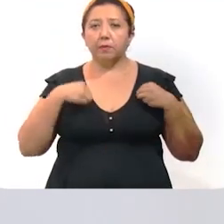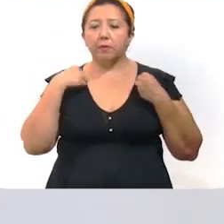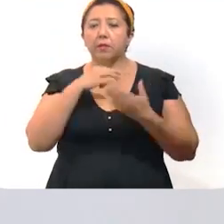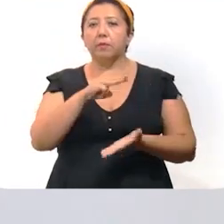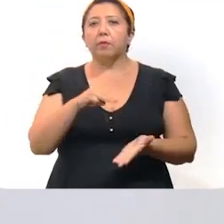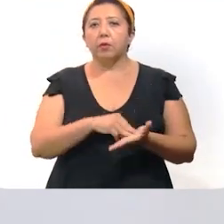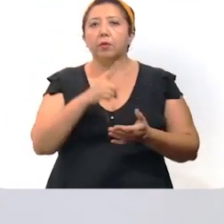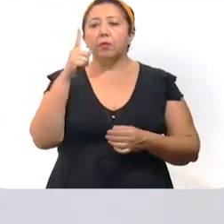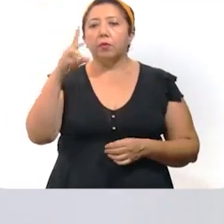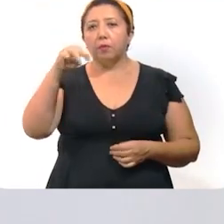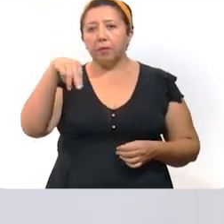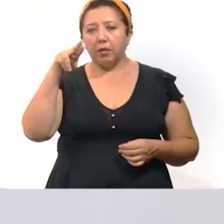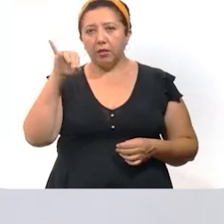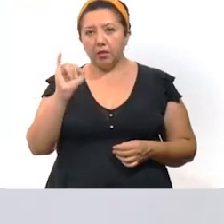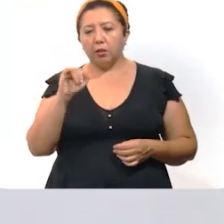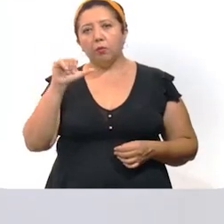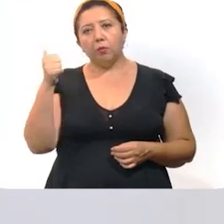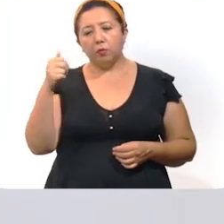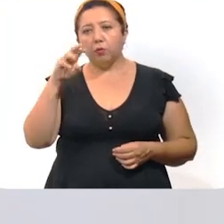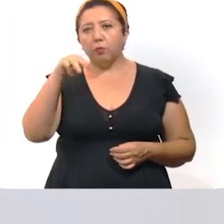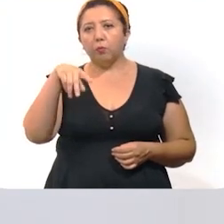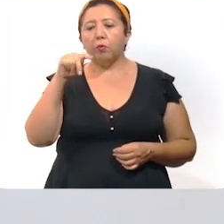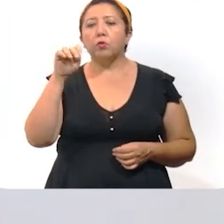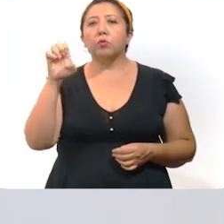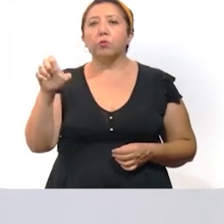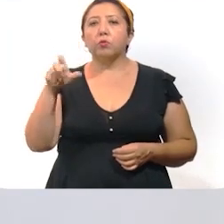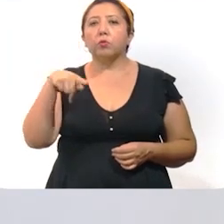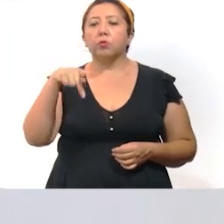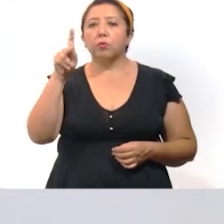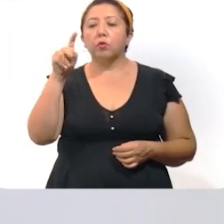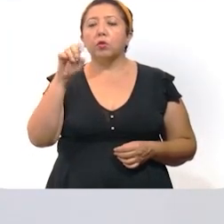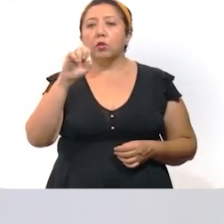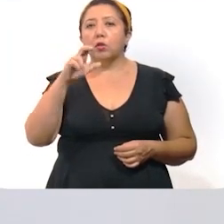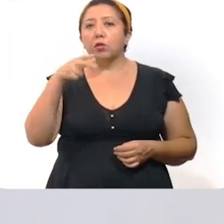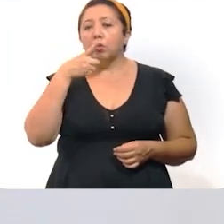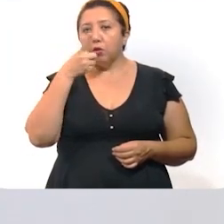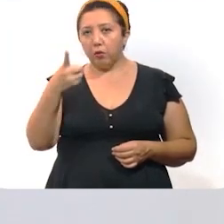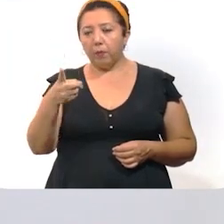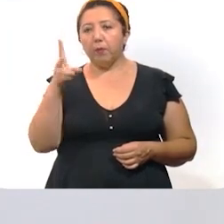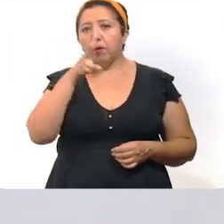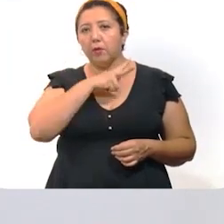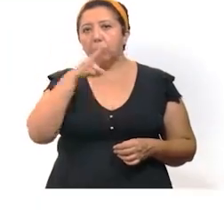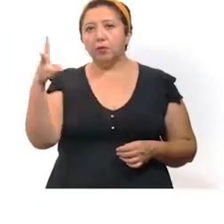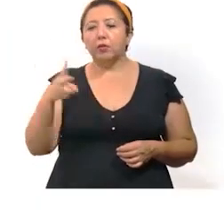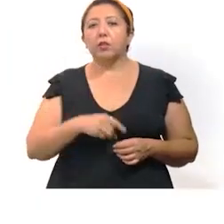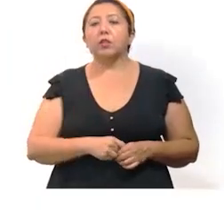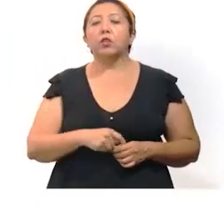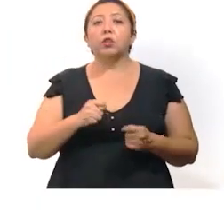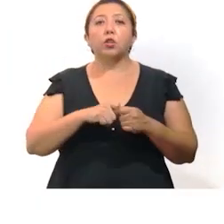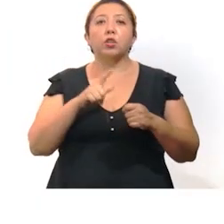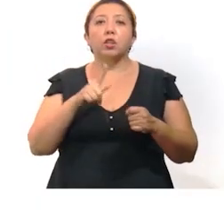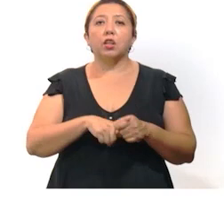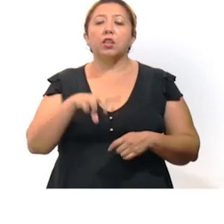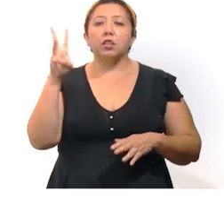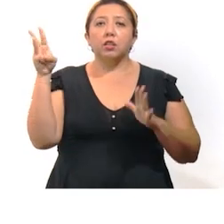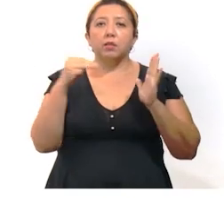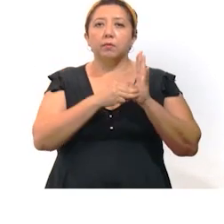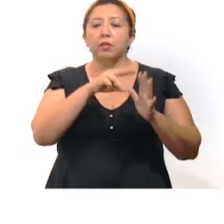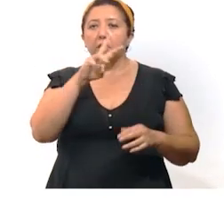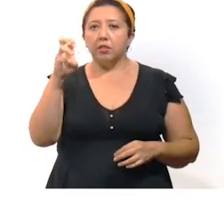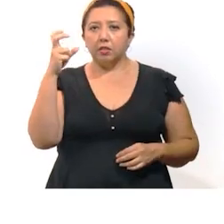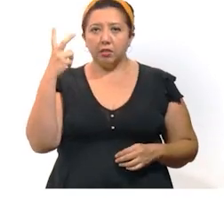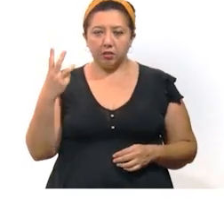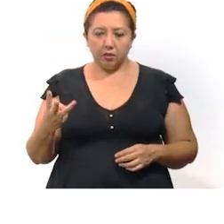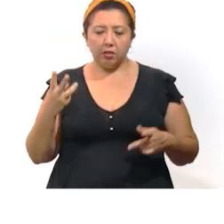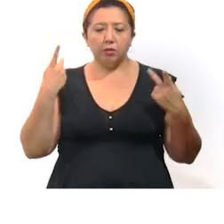en Mérida, 1 en Maní, 1 en Motul, otro en Tecó, 1 en Valladolid. En total son 3.303